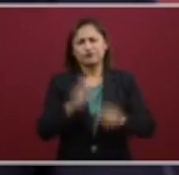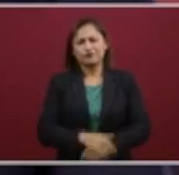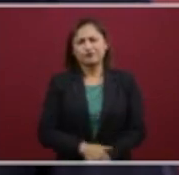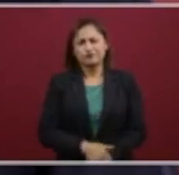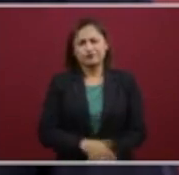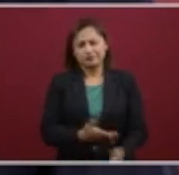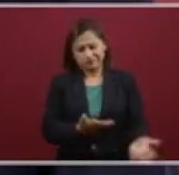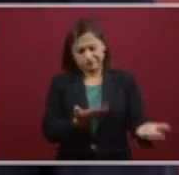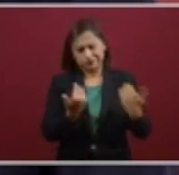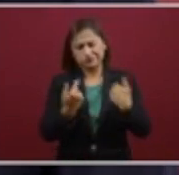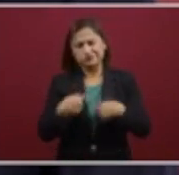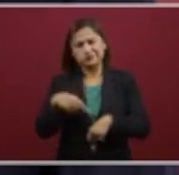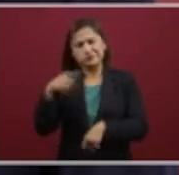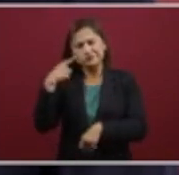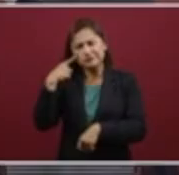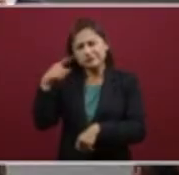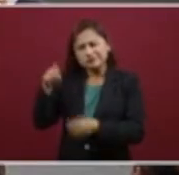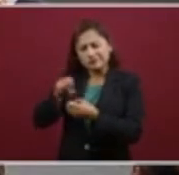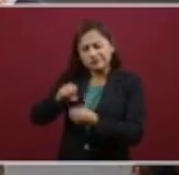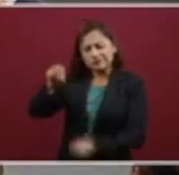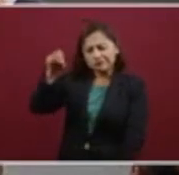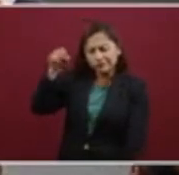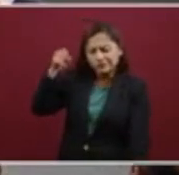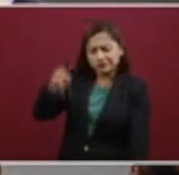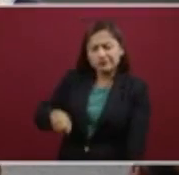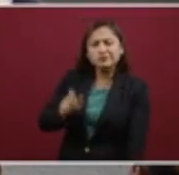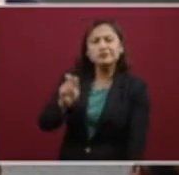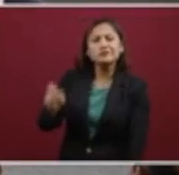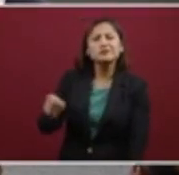conozcan los sótanos.